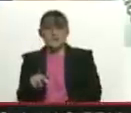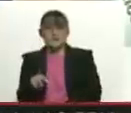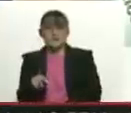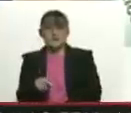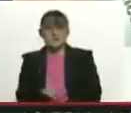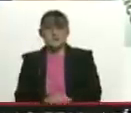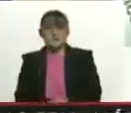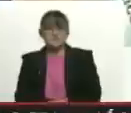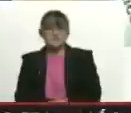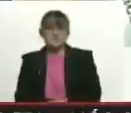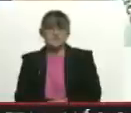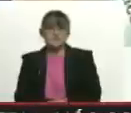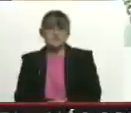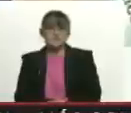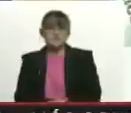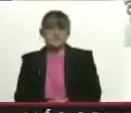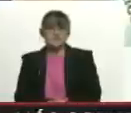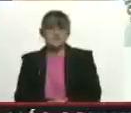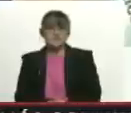refirió,